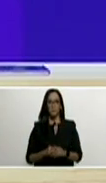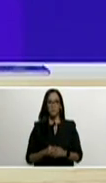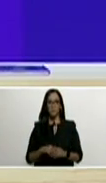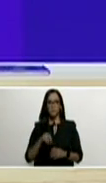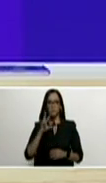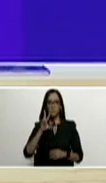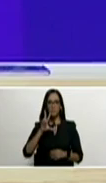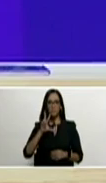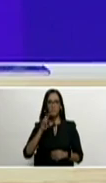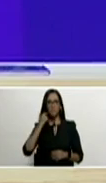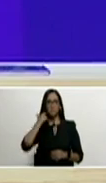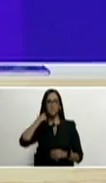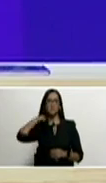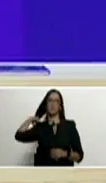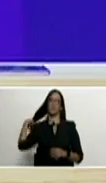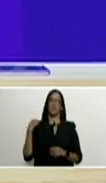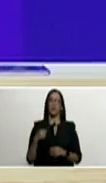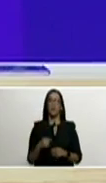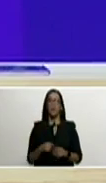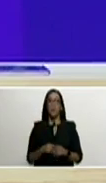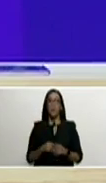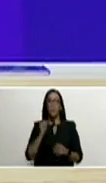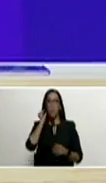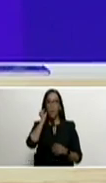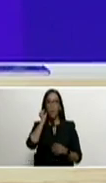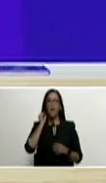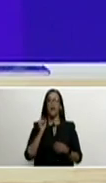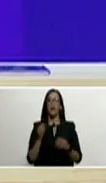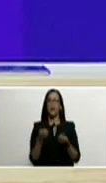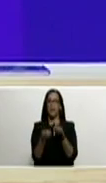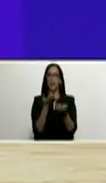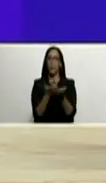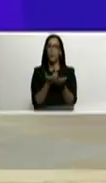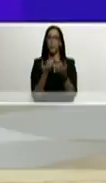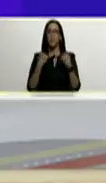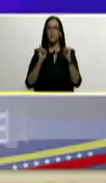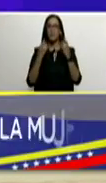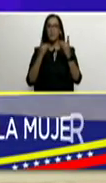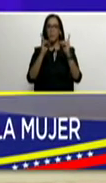vértice, mujer sujeto económico independiente.